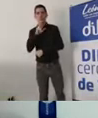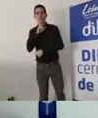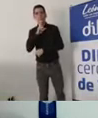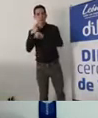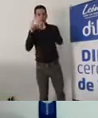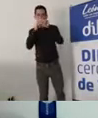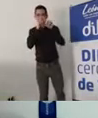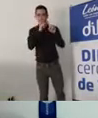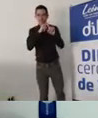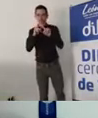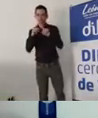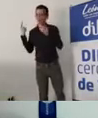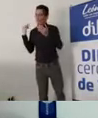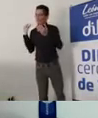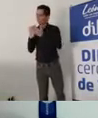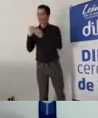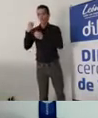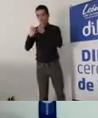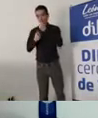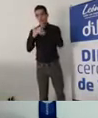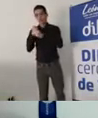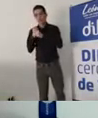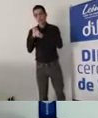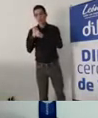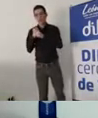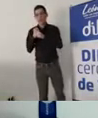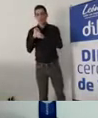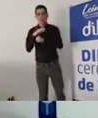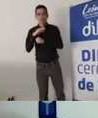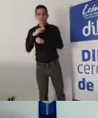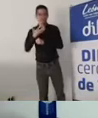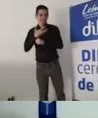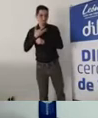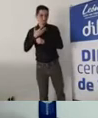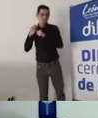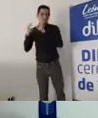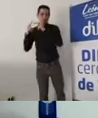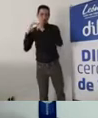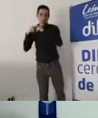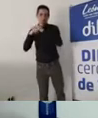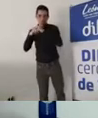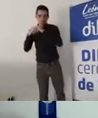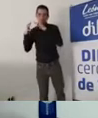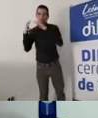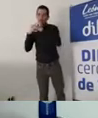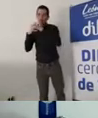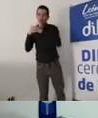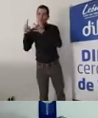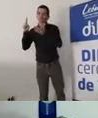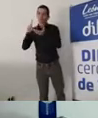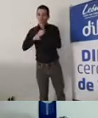drástica, dramática, que ha tenido luchas insurgentes, y eso, por supuesto,